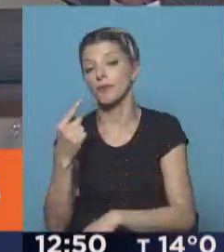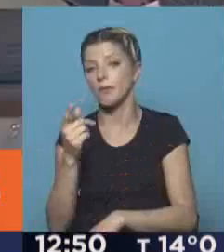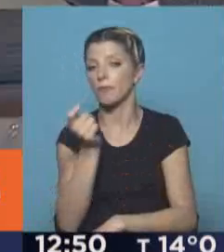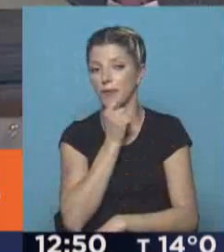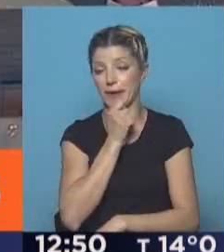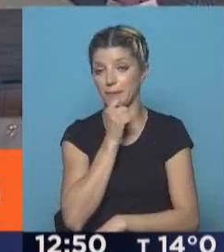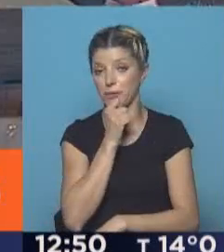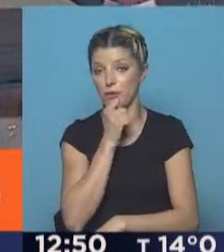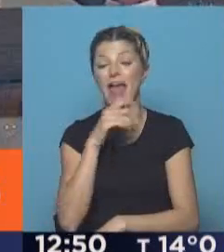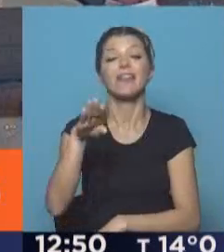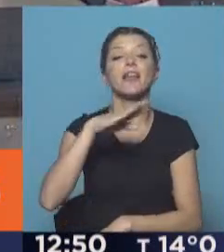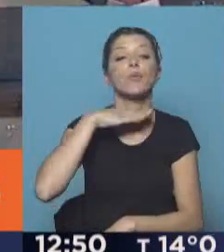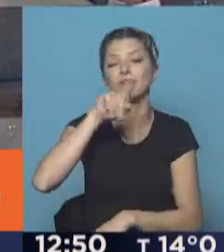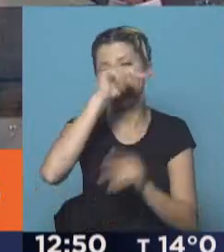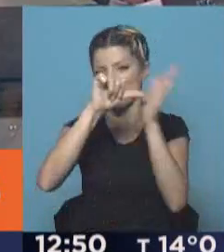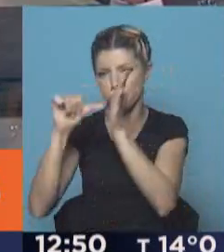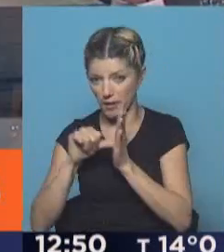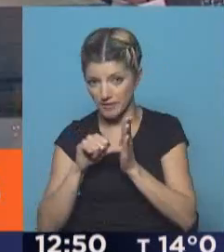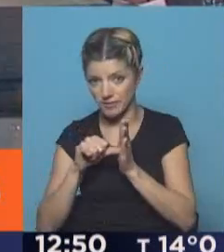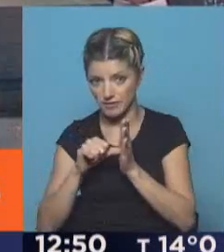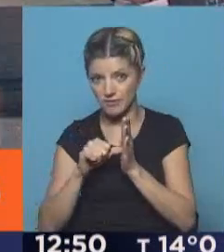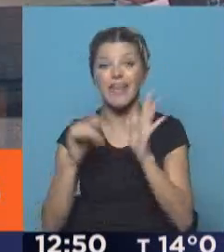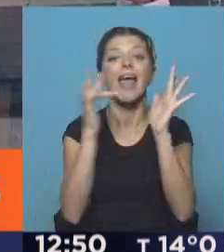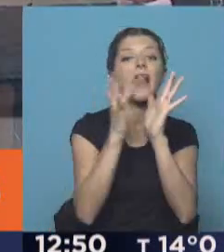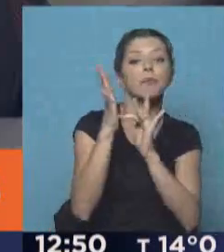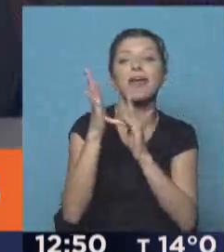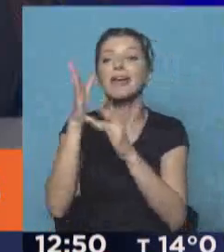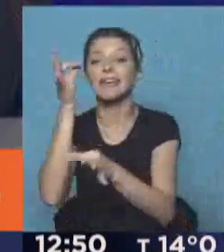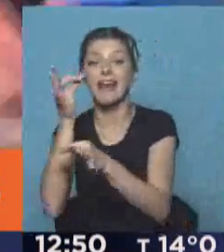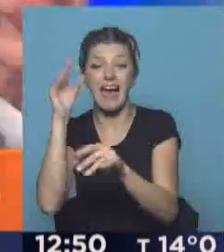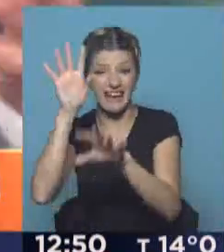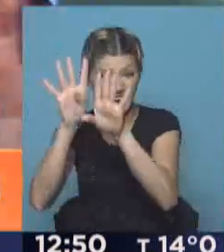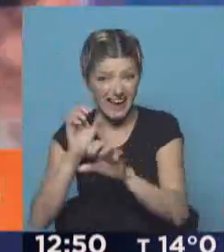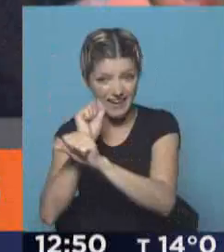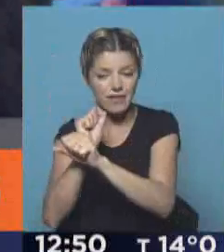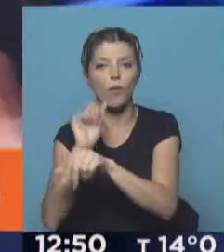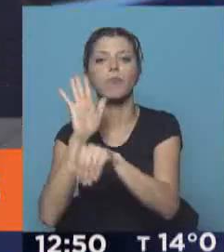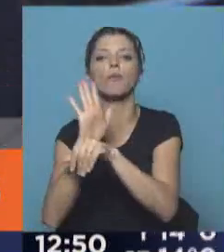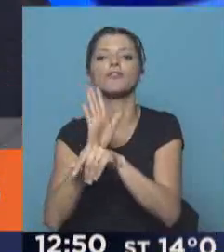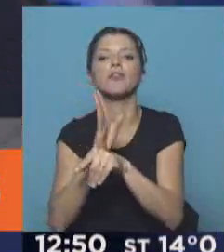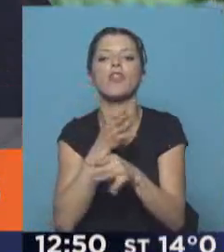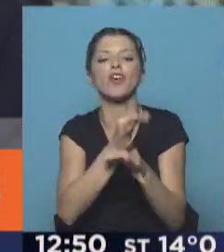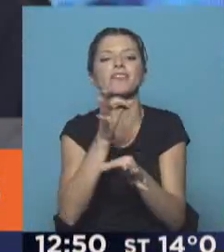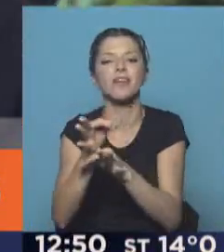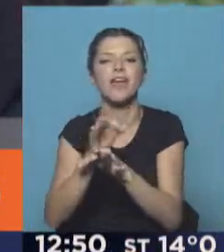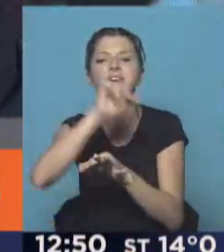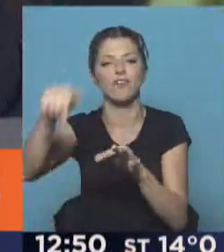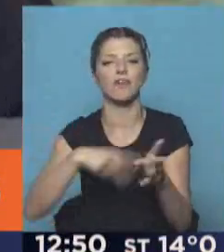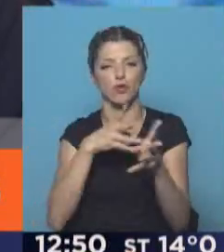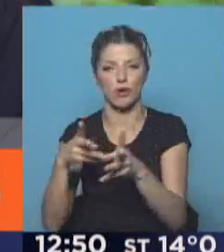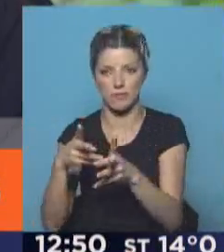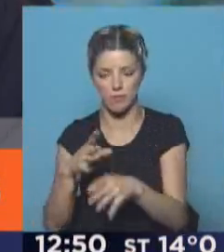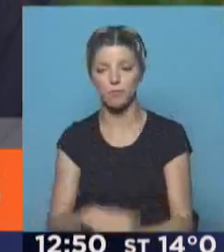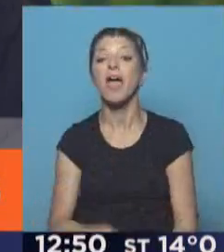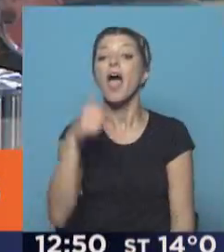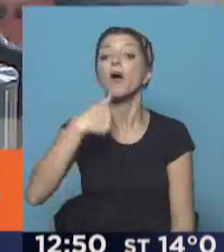delincuencia en otros países, que la mezquita y la cárcel son la escuela de los terroristas. Entonces es ahí donde se produce la radicalización. Nos tenemos que ir a